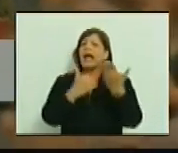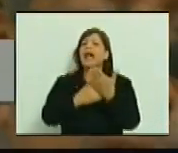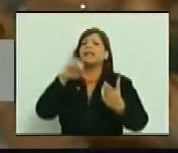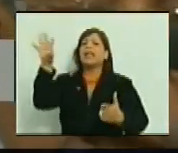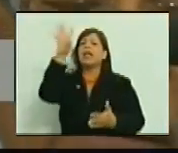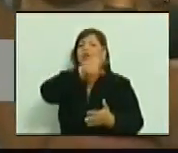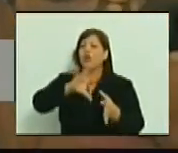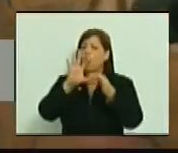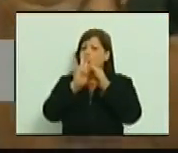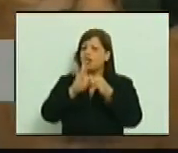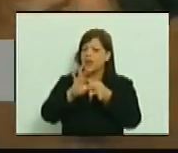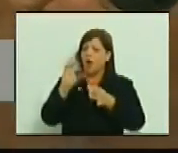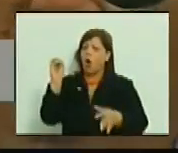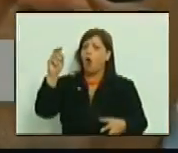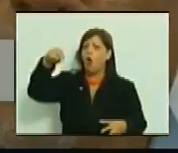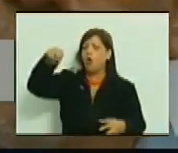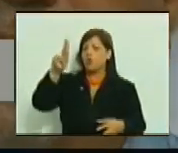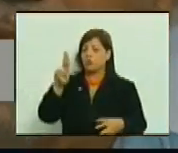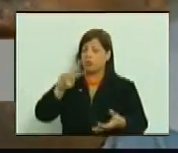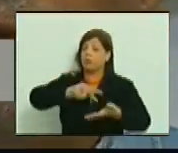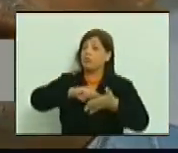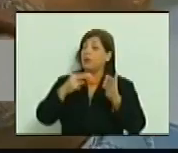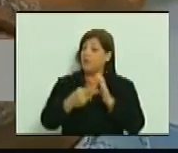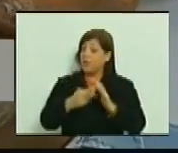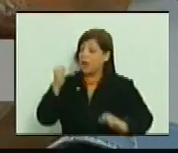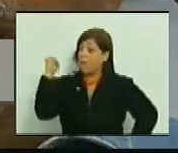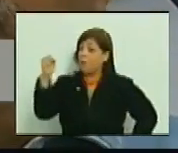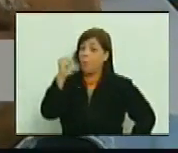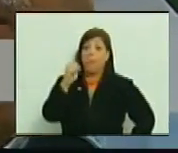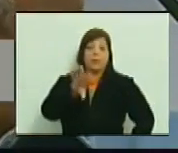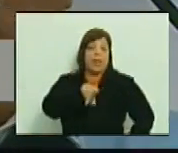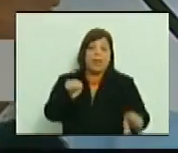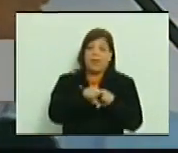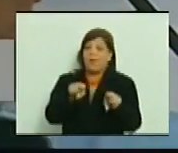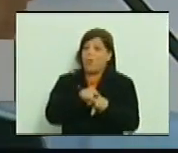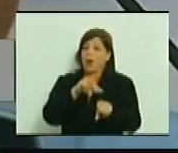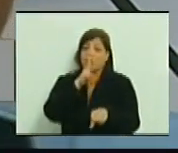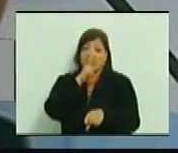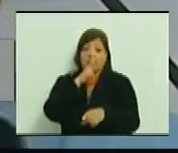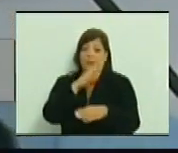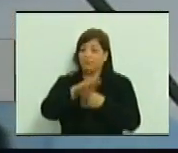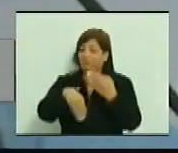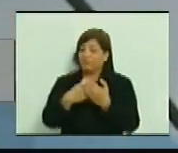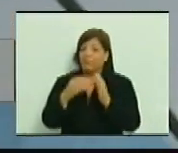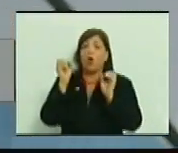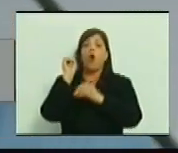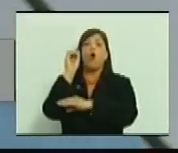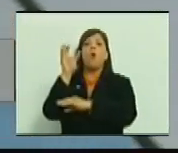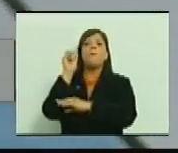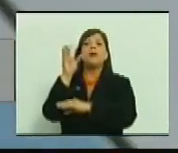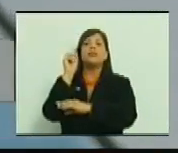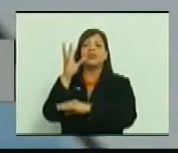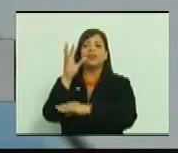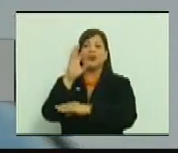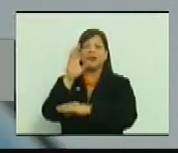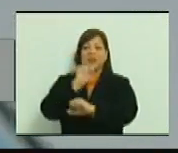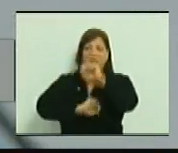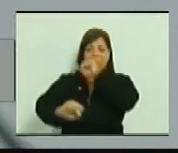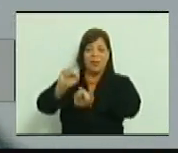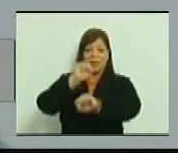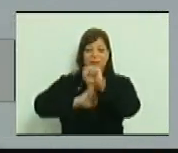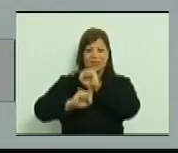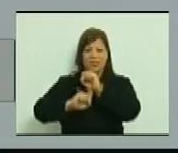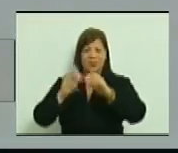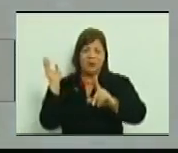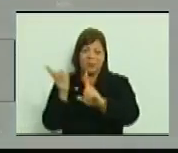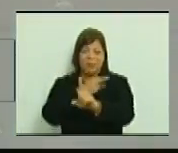Naciones Unidas, así como un acto de genocidio en virtud de lo dispuesto en la Convención para la Prevención y la